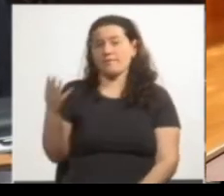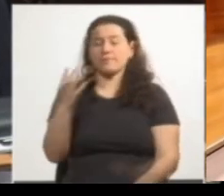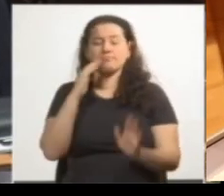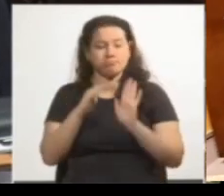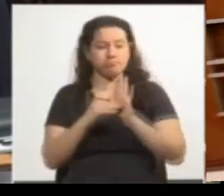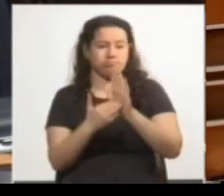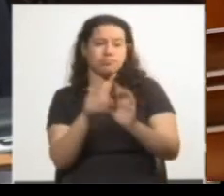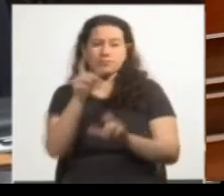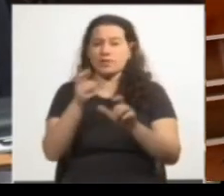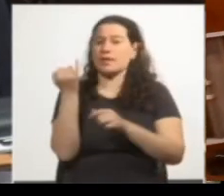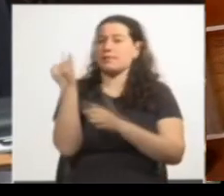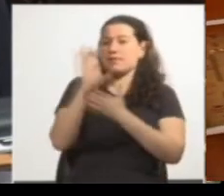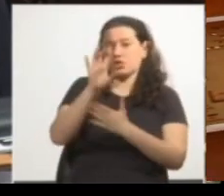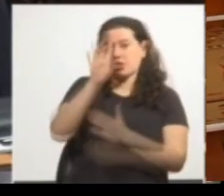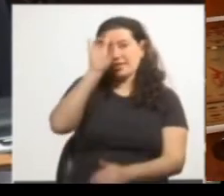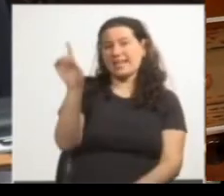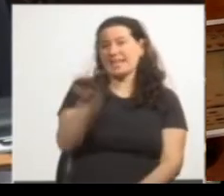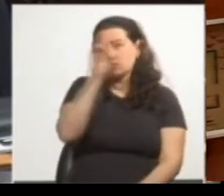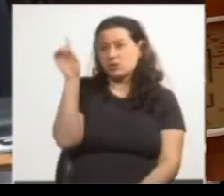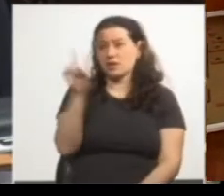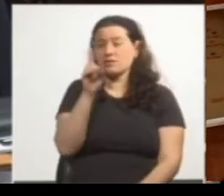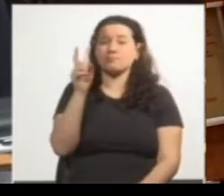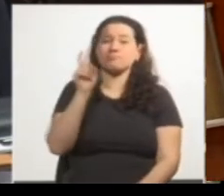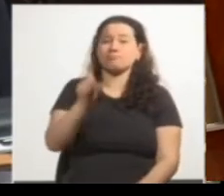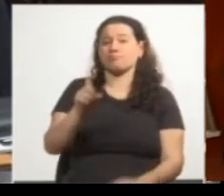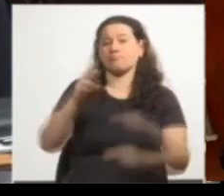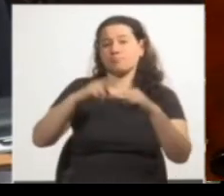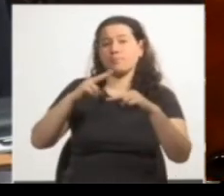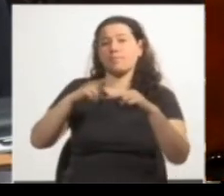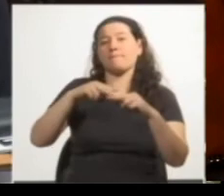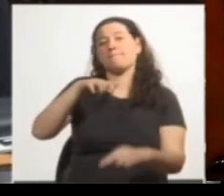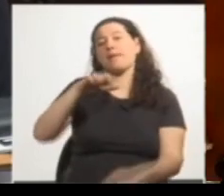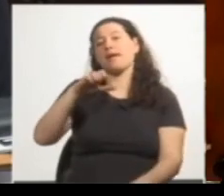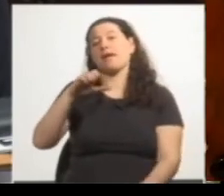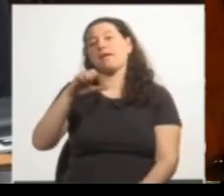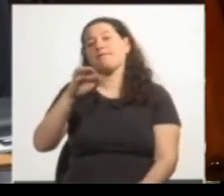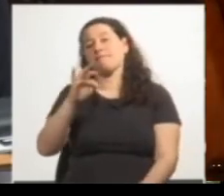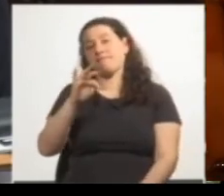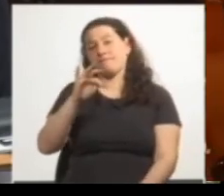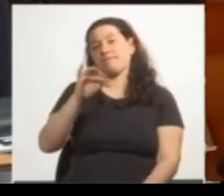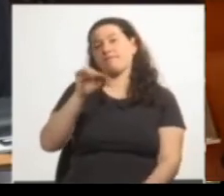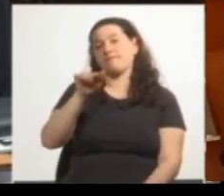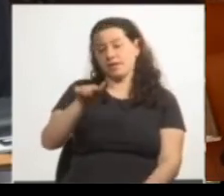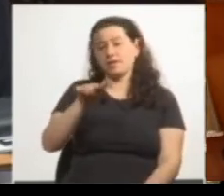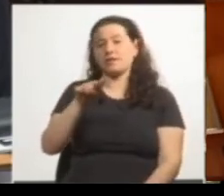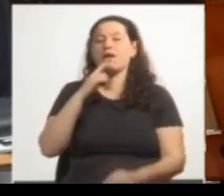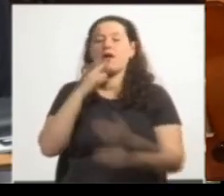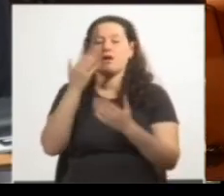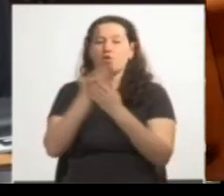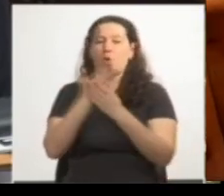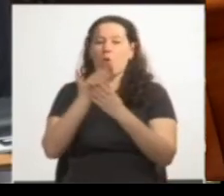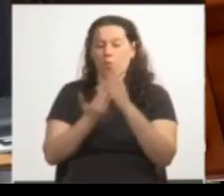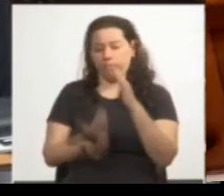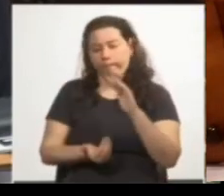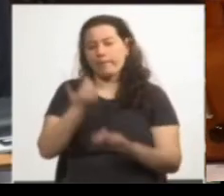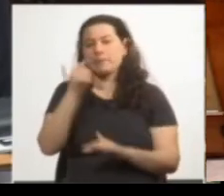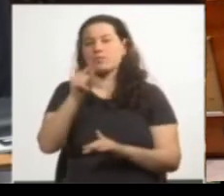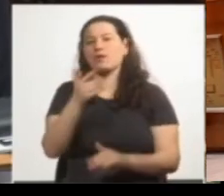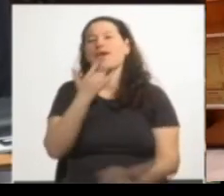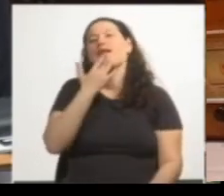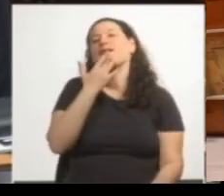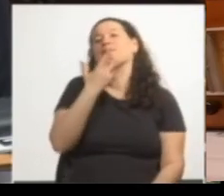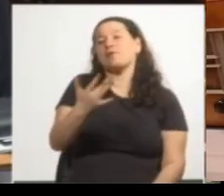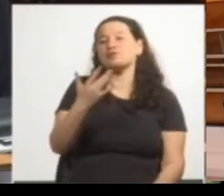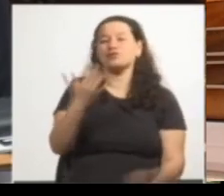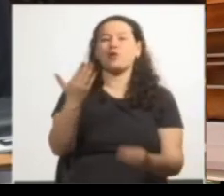presentó a los inversores internacionales que centran en internet poner mes y se encuentra ese documento que ahí es un hermoso